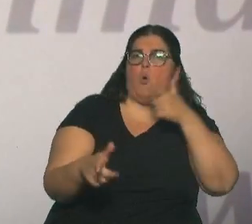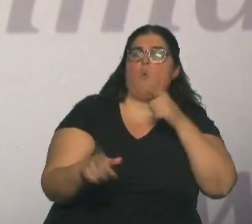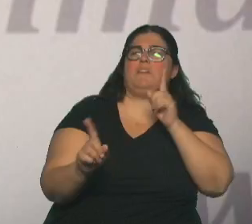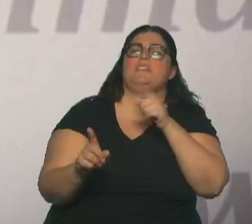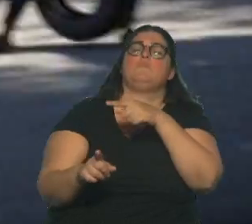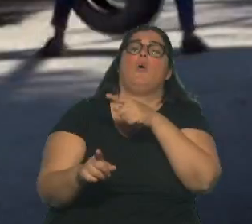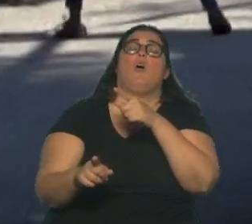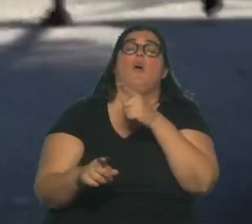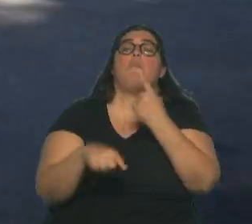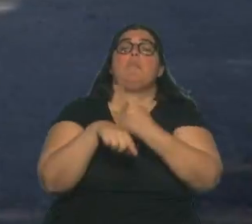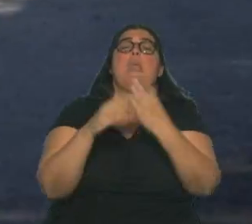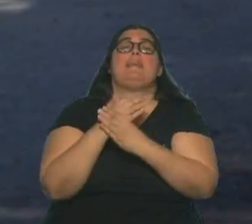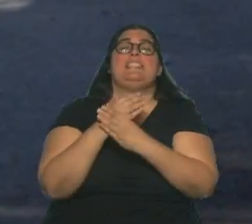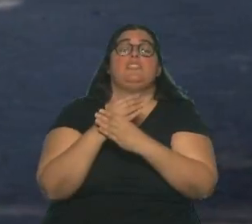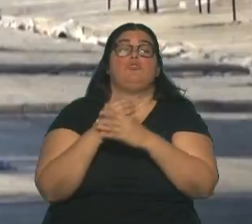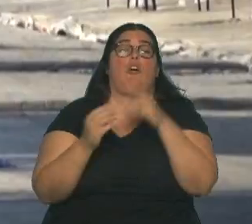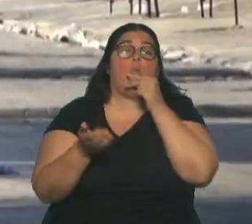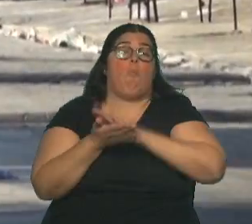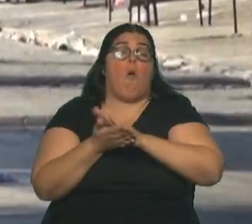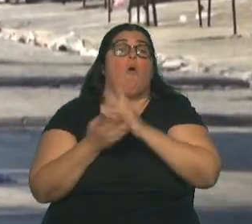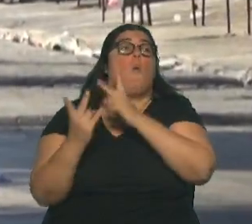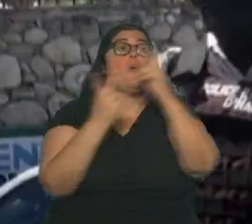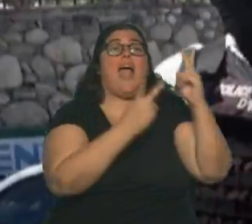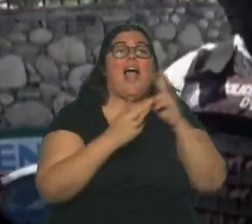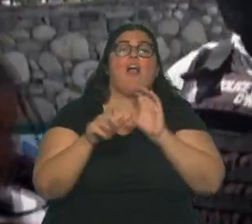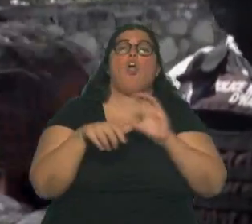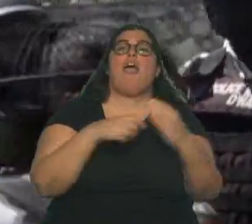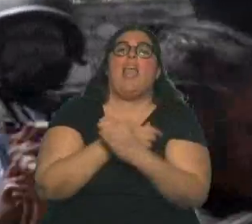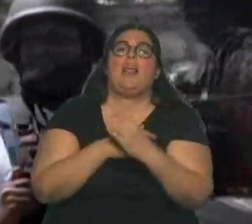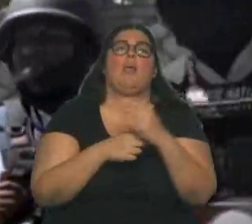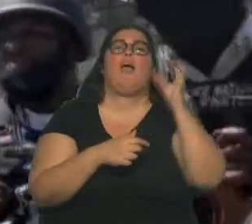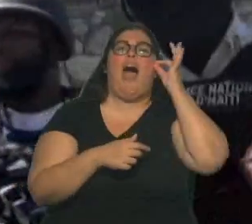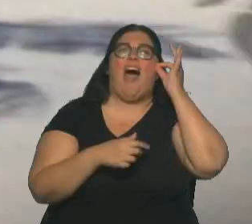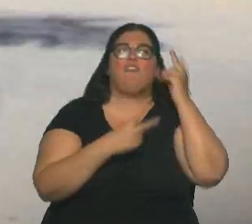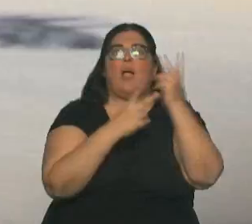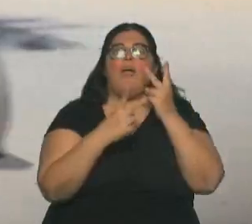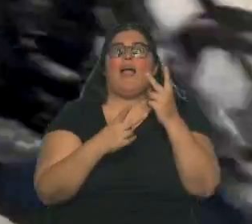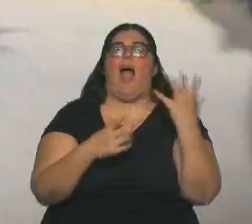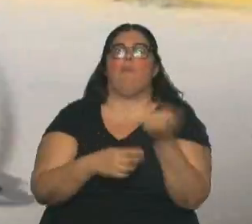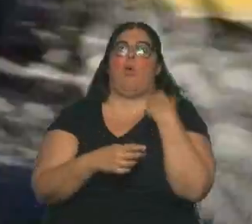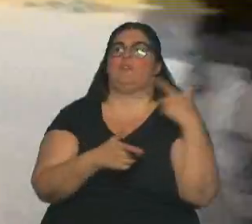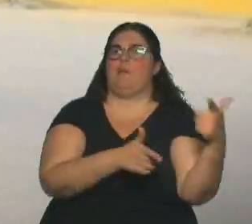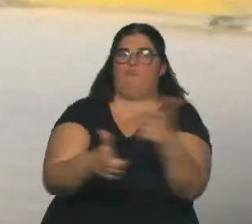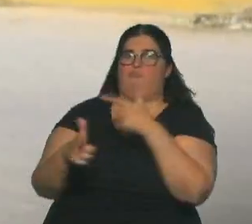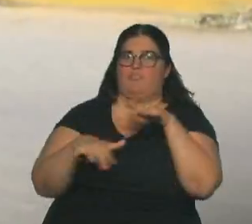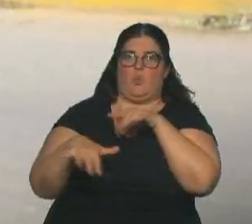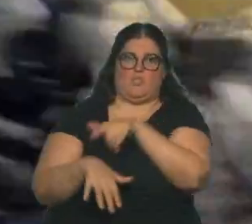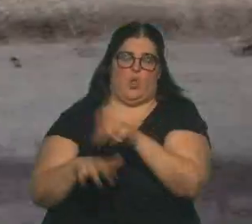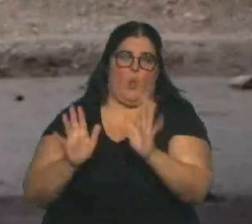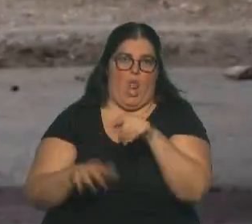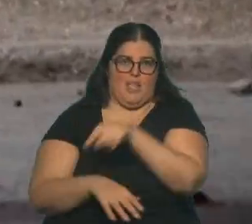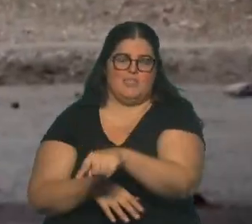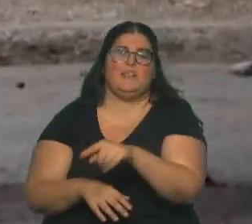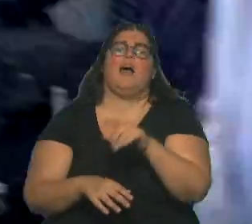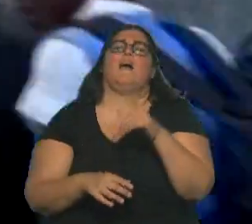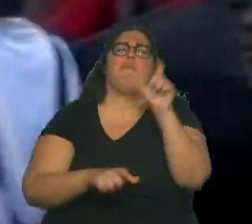ministro Ariel Henry, que se encontraba en una gira por el Caribe y África. La acción violenta dejó más de una docena de